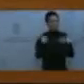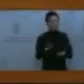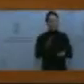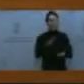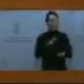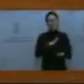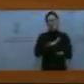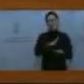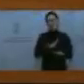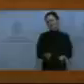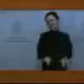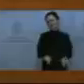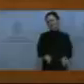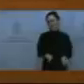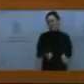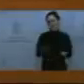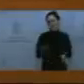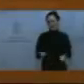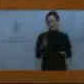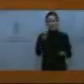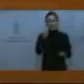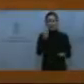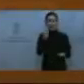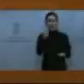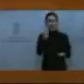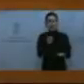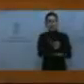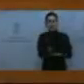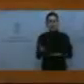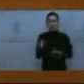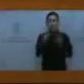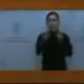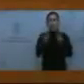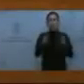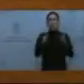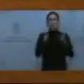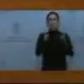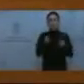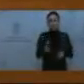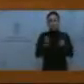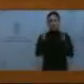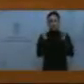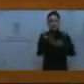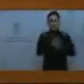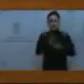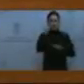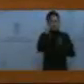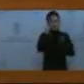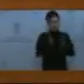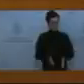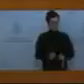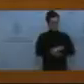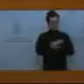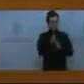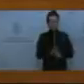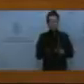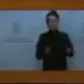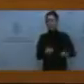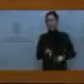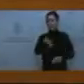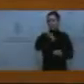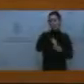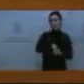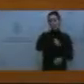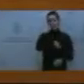sus señorías conocen los datos objetivos de la misma. Por tanto, no les voy a decir que voten en